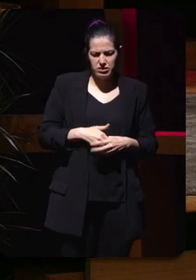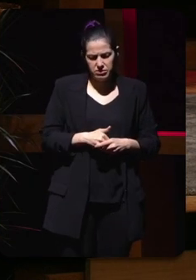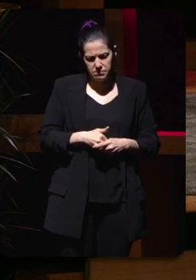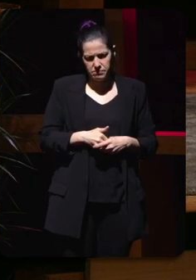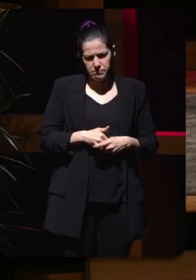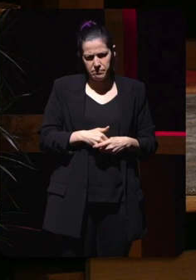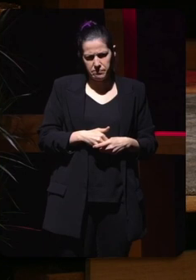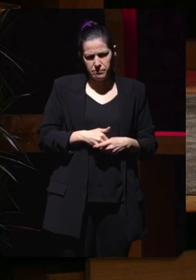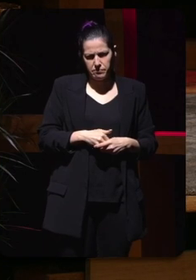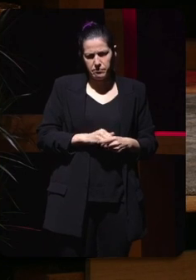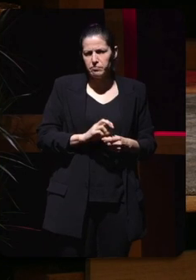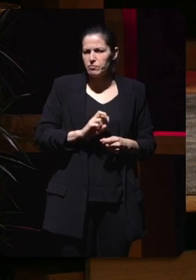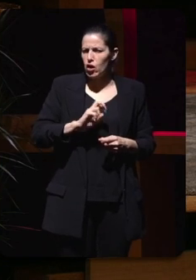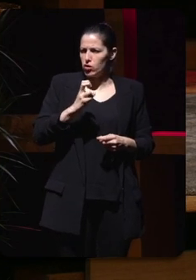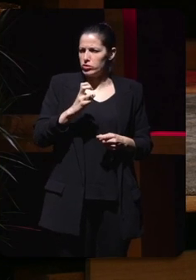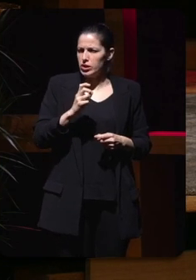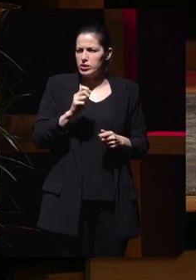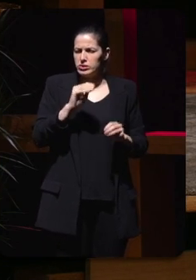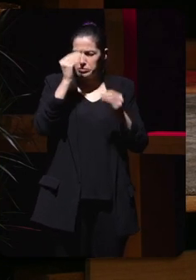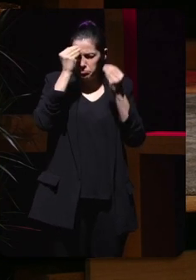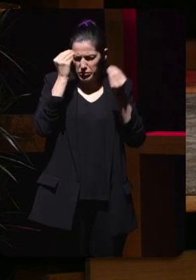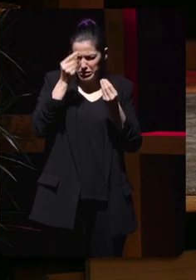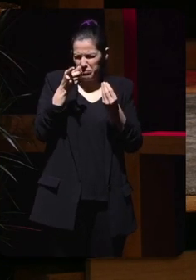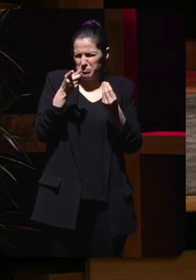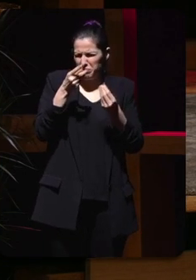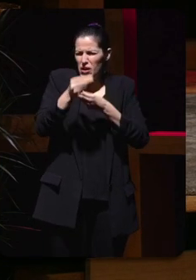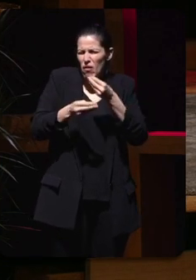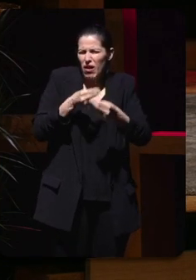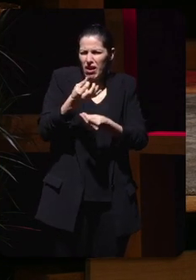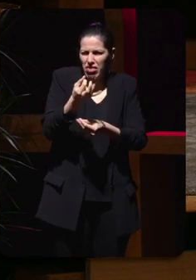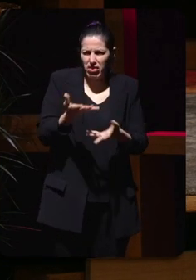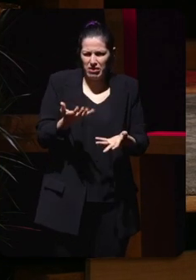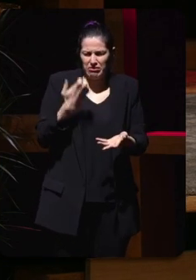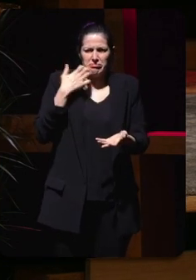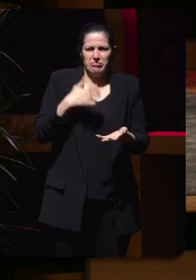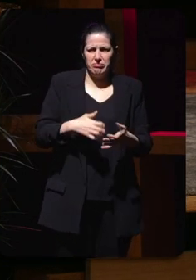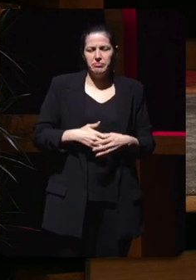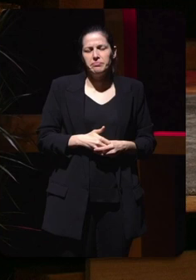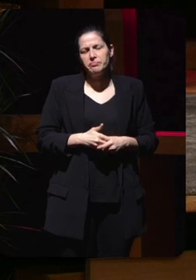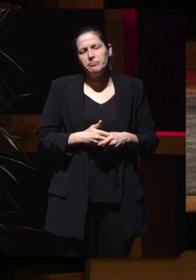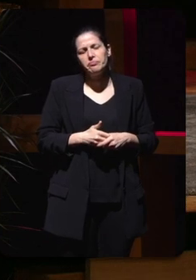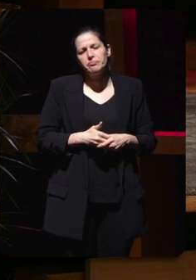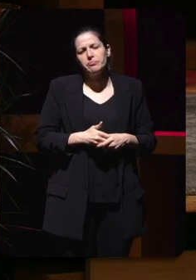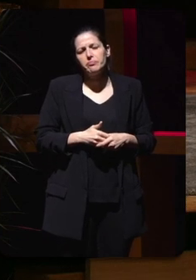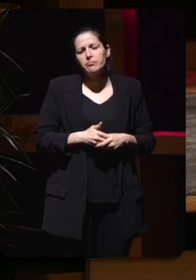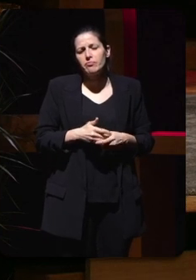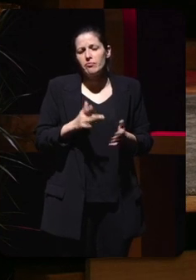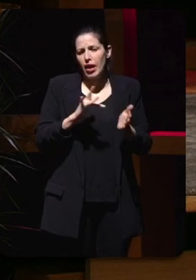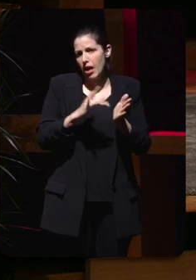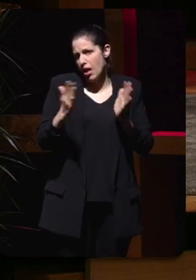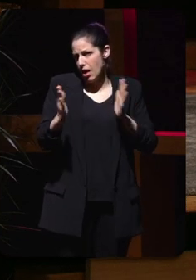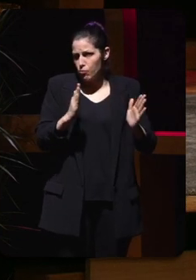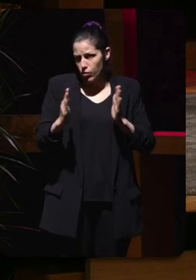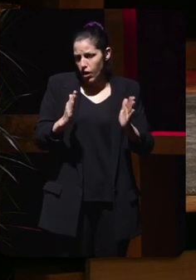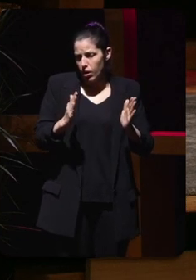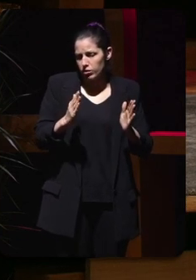y criaturas extrañas, ¿no? Es decir, pero bueno, ¿a dónde van, no? ¿Pero qué quieren hacer, no? La valoración en aquel momento, por ejemplo, yo